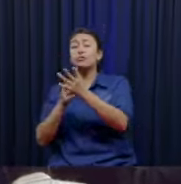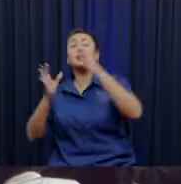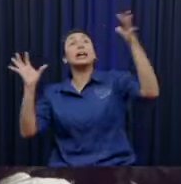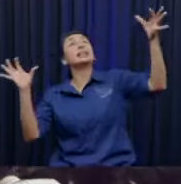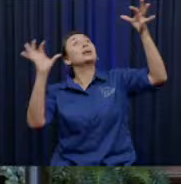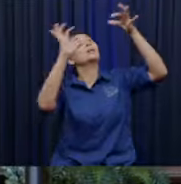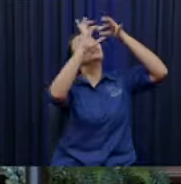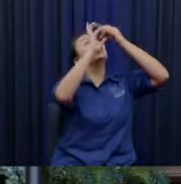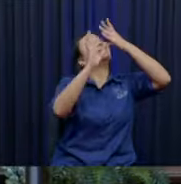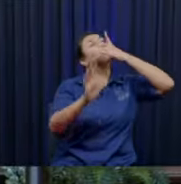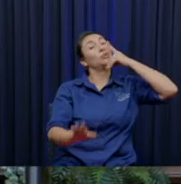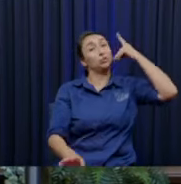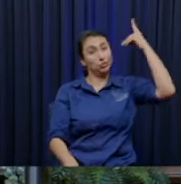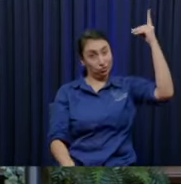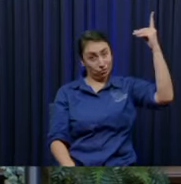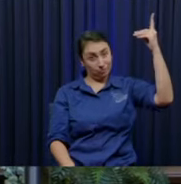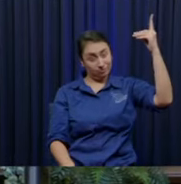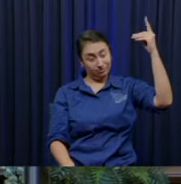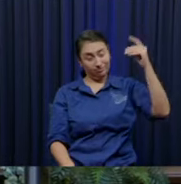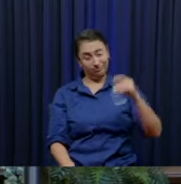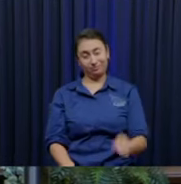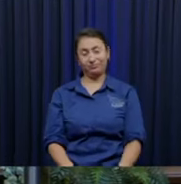Solo tengo que presentar una queja.